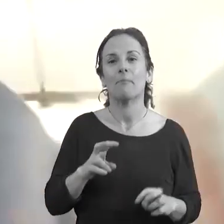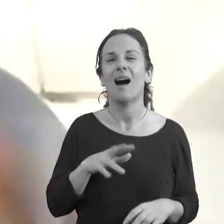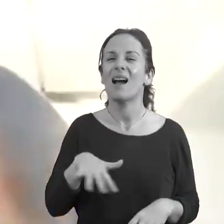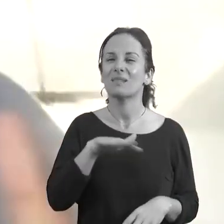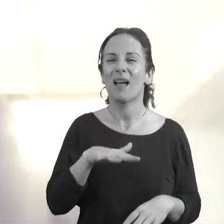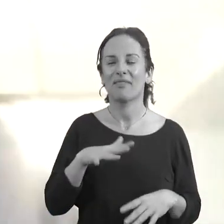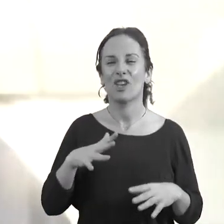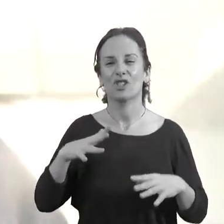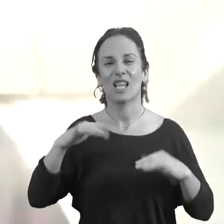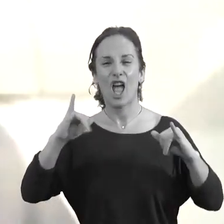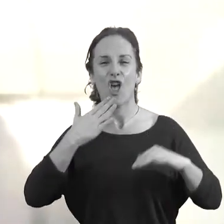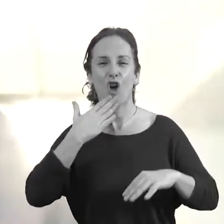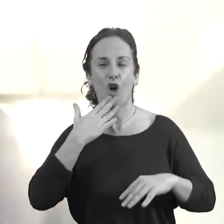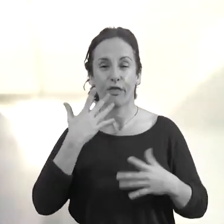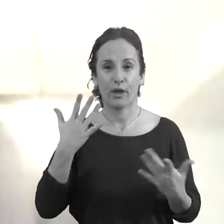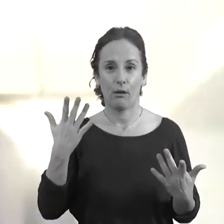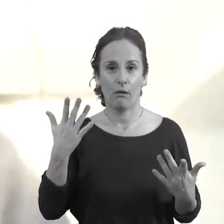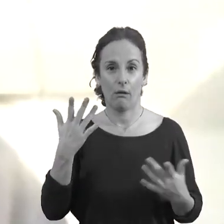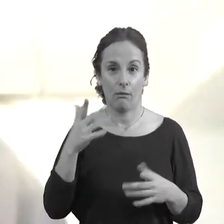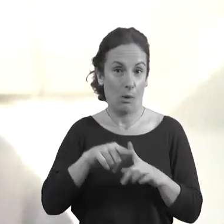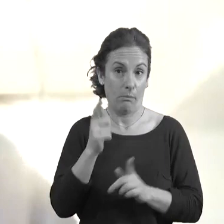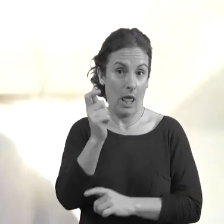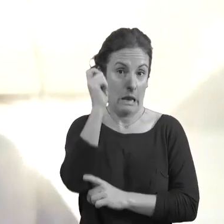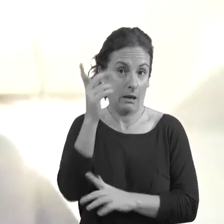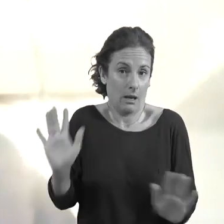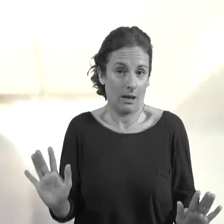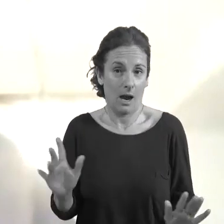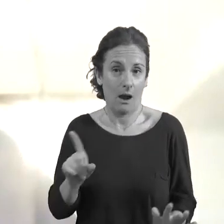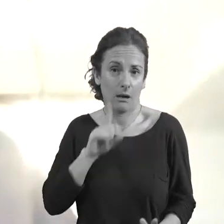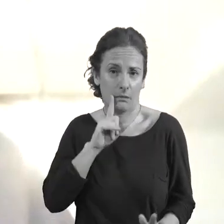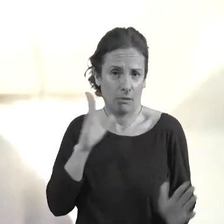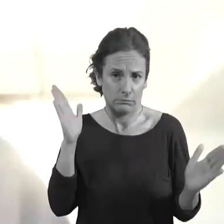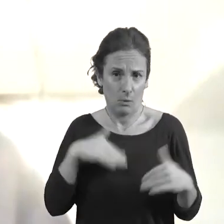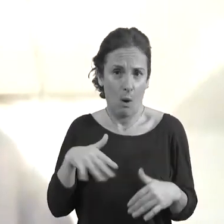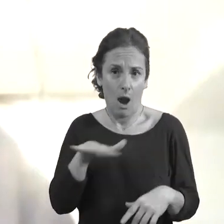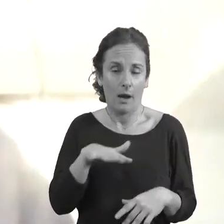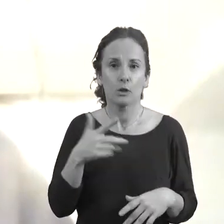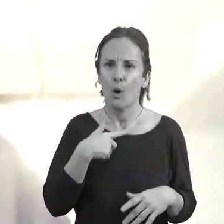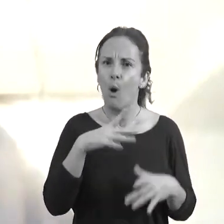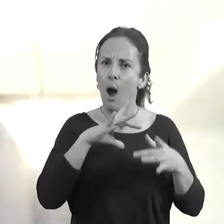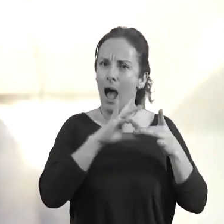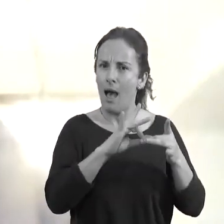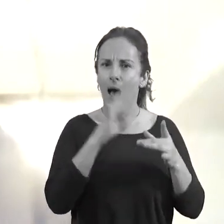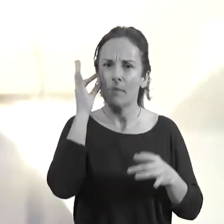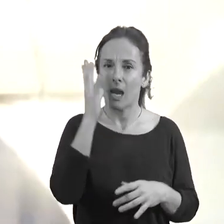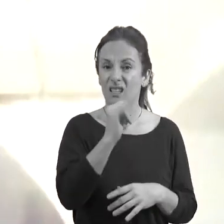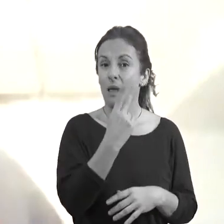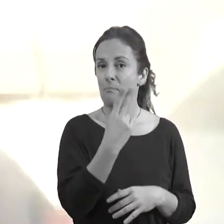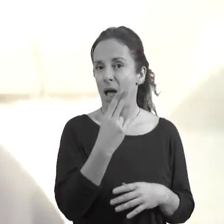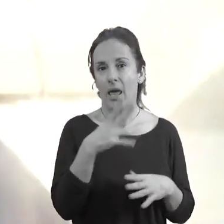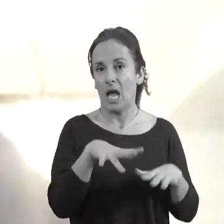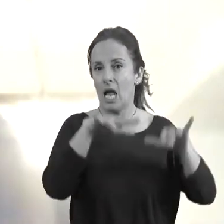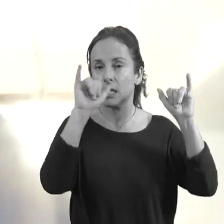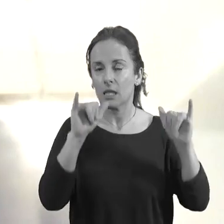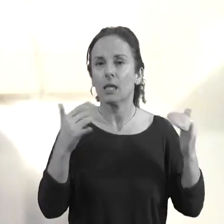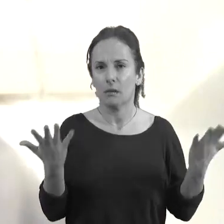como para ligar, es un poco dramático hoy en día. Yo tengo amigas que no tienen pareja y es un poco dramático porque